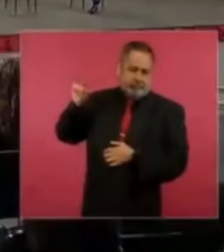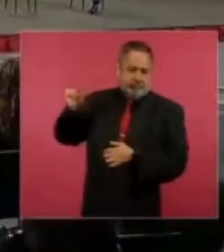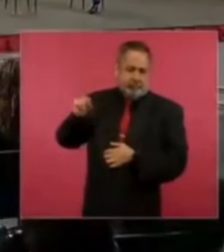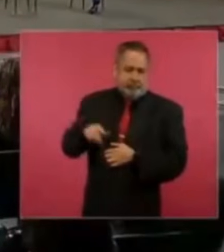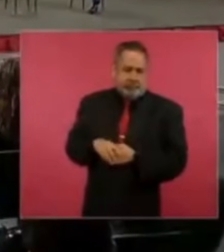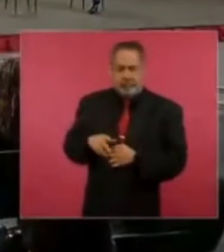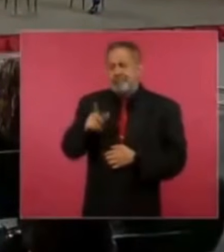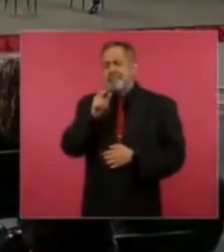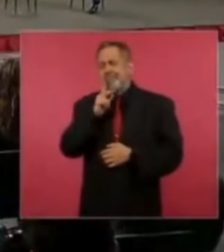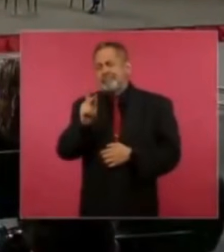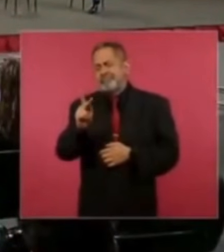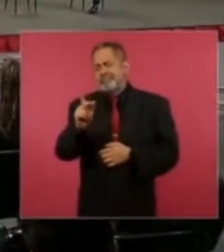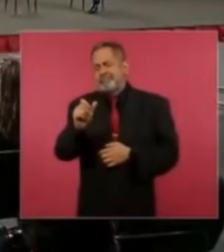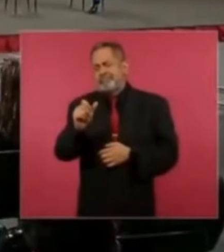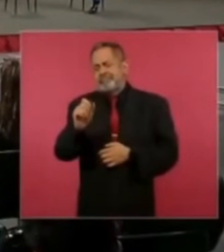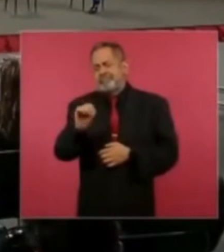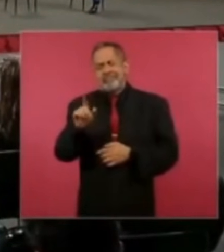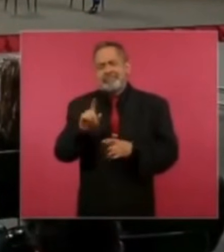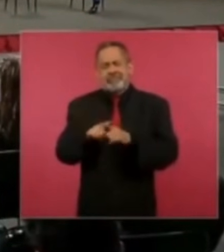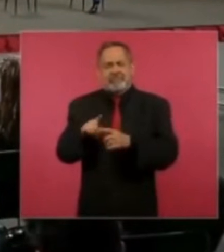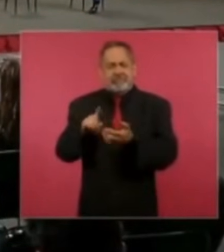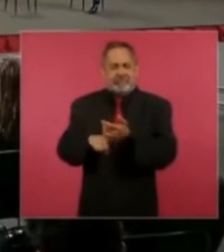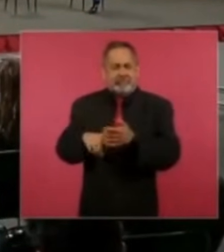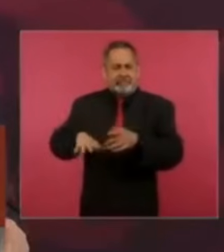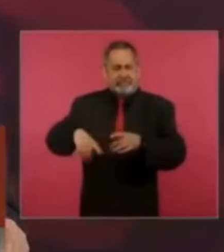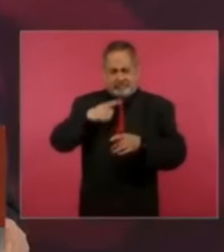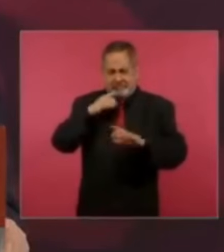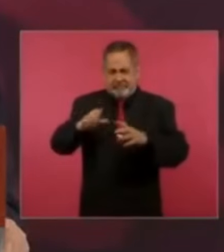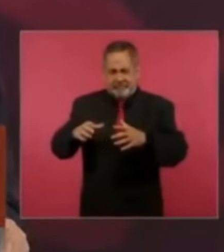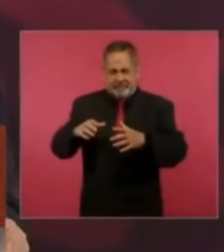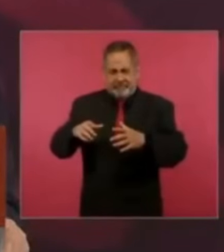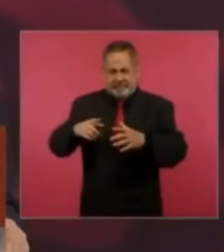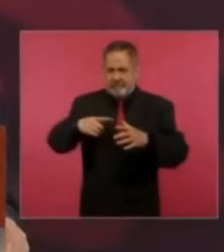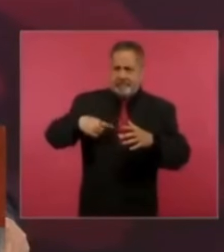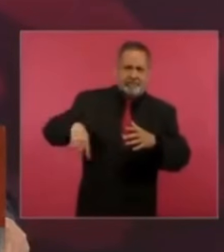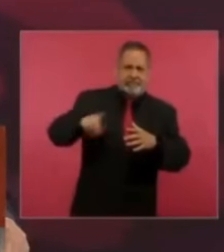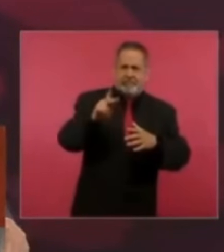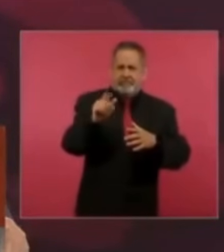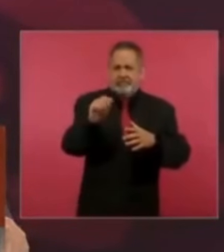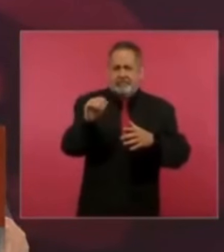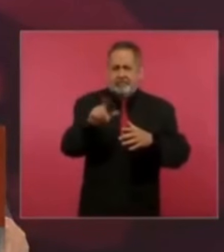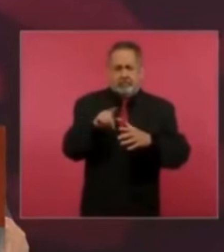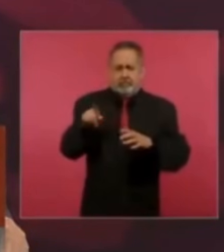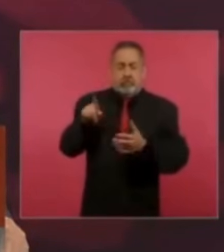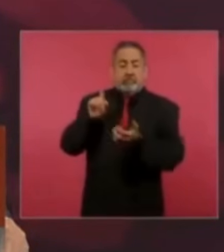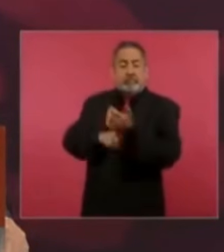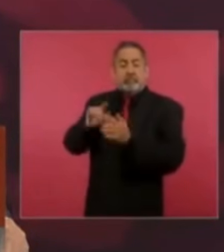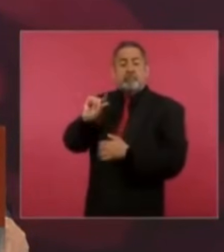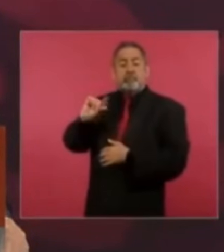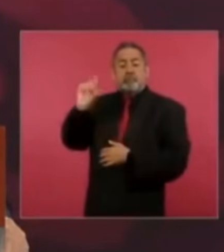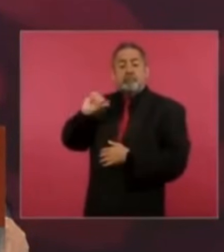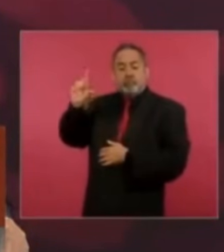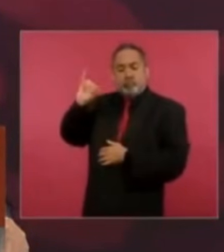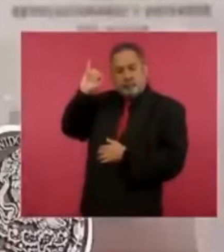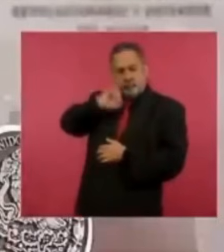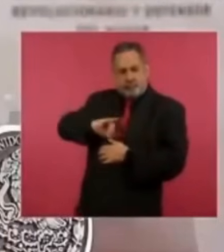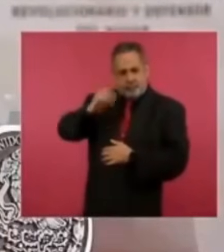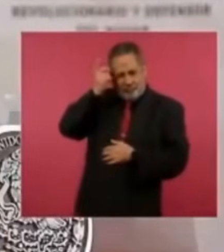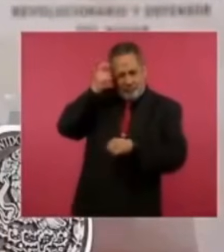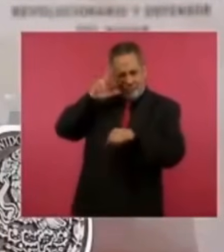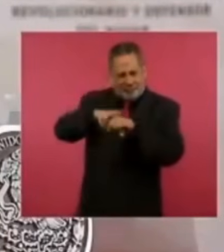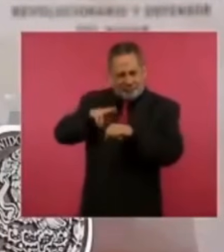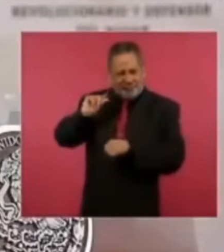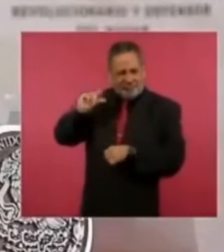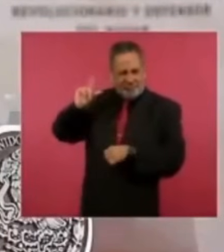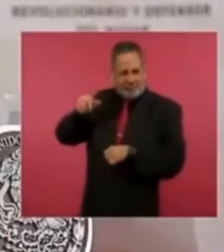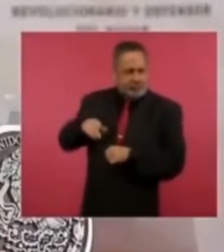nos lo explica nuevamente muy bien y con mucha calma. Y deja tus opiniones, ¿qué opinas de este